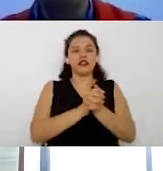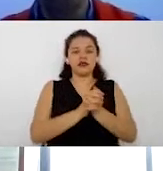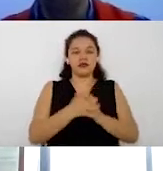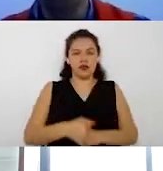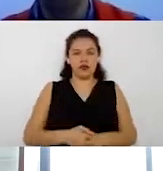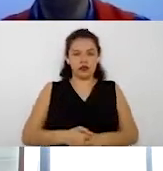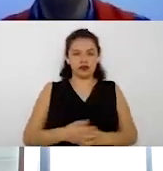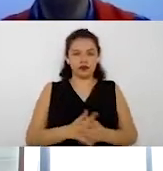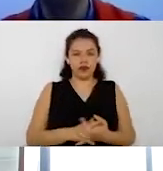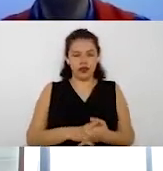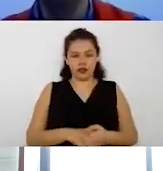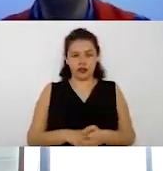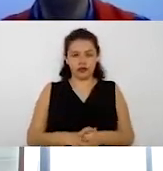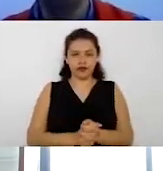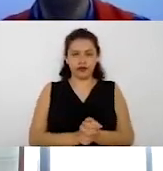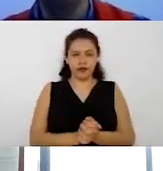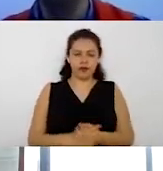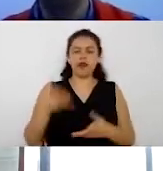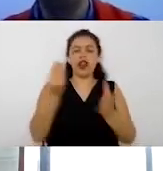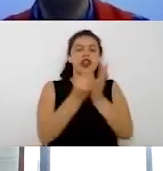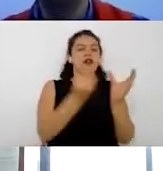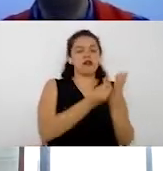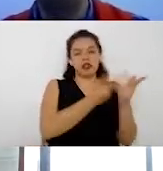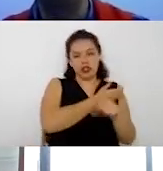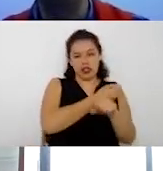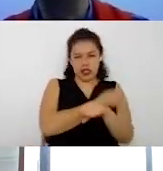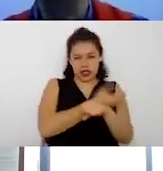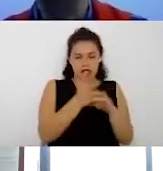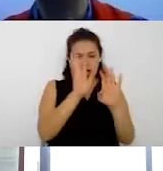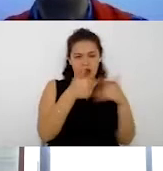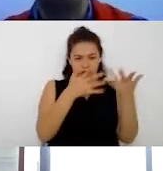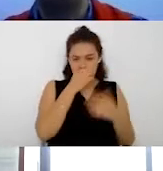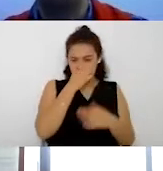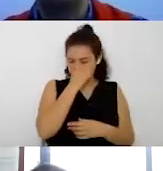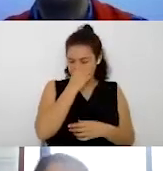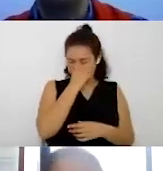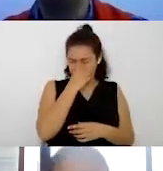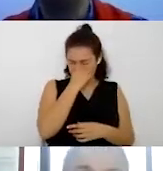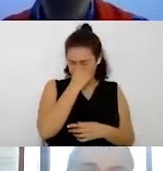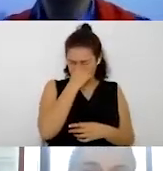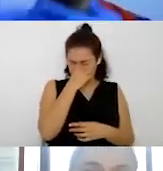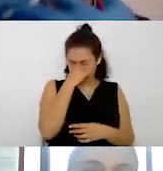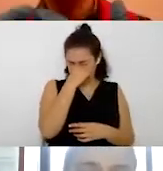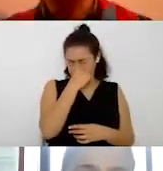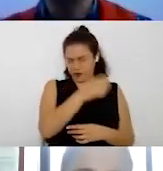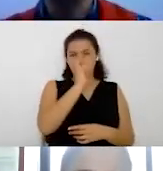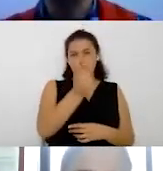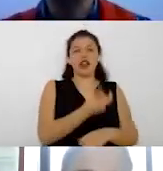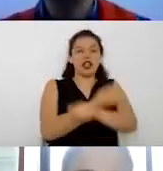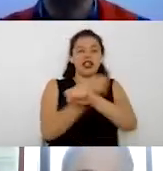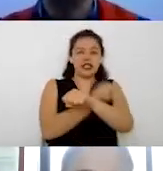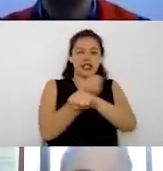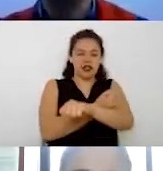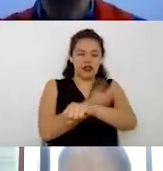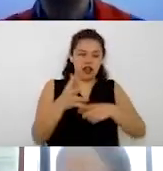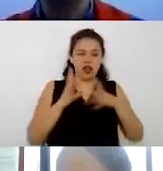Pero me refiero a los tipos de hemorragias externas. Es decir, que la sangre fluye, sale